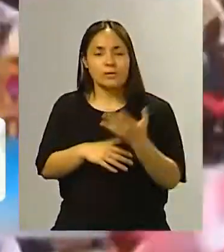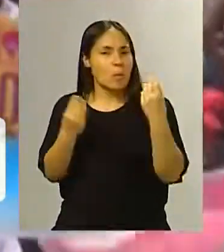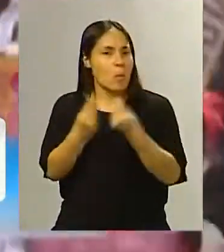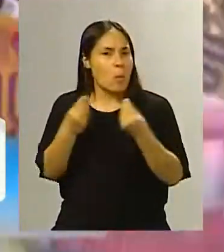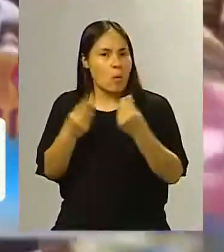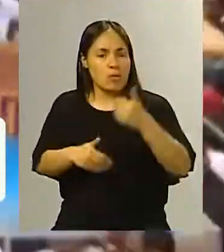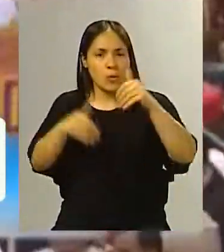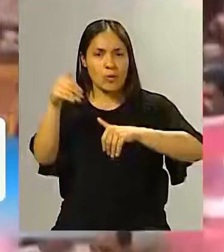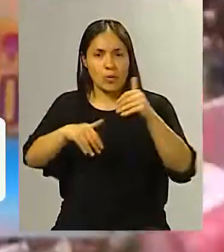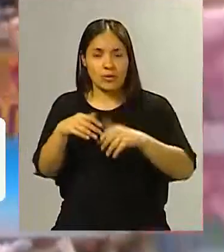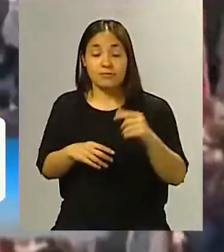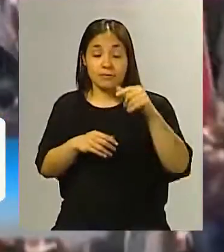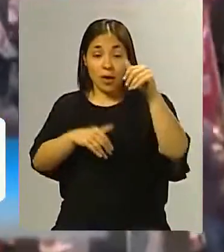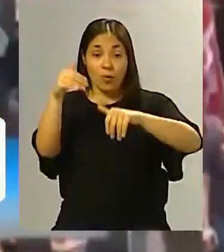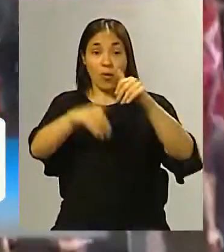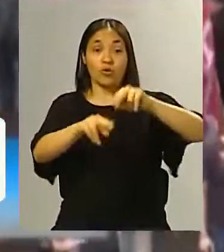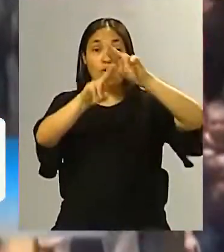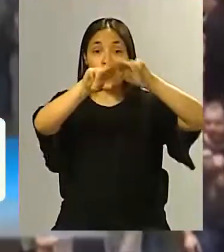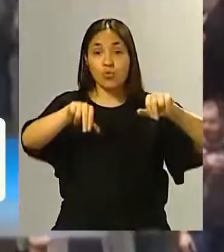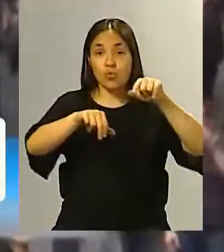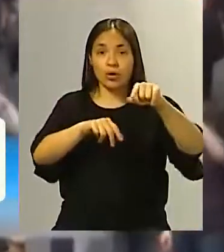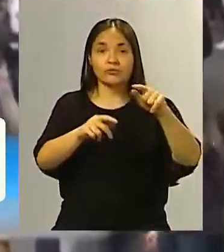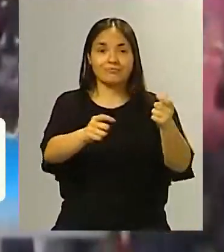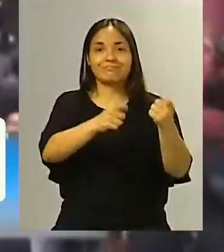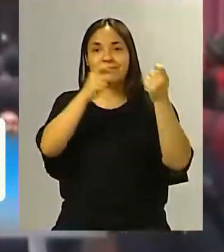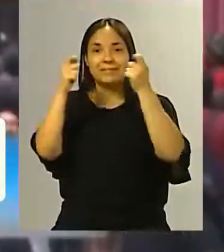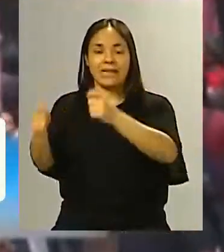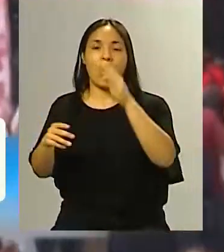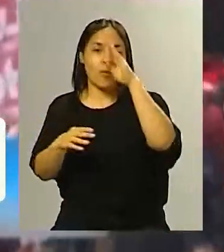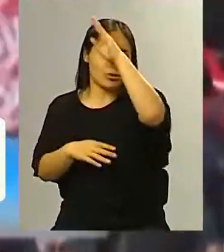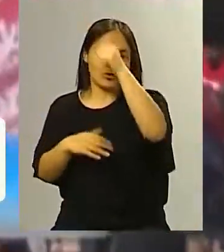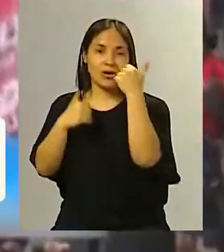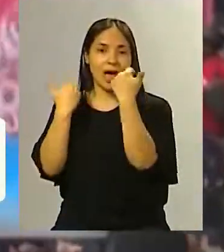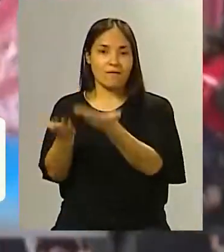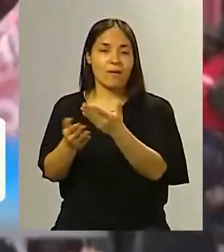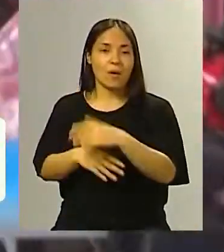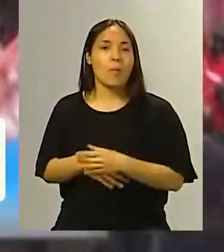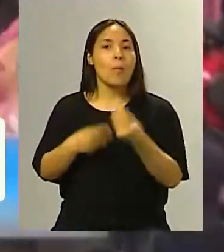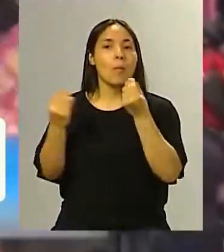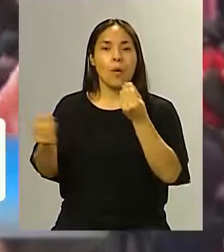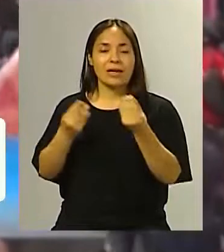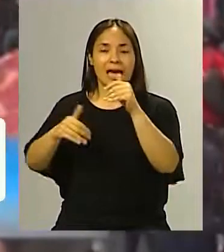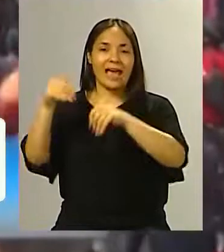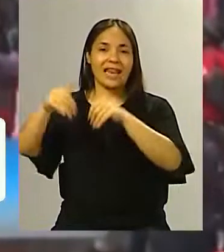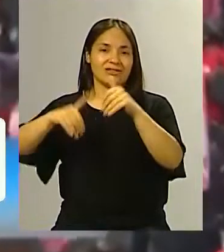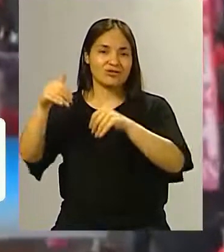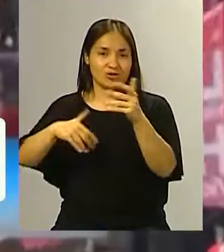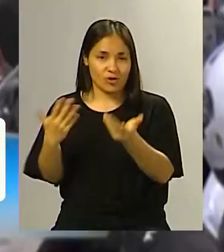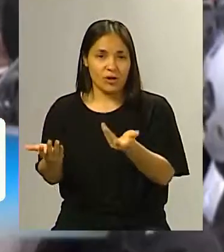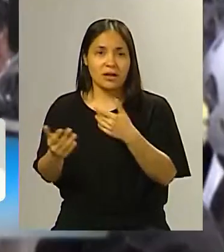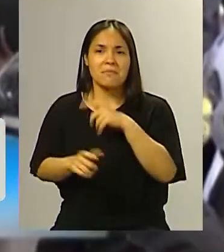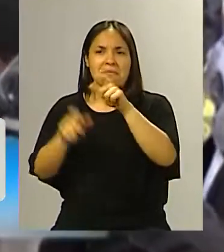la mayoría de esos votos nulos iba a ir para Bolsonaro, porque por el tema de elección que había, creo que mucha gente